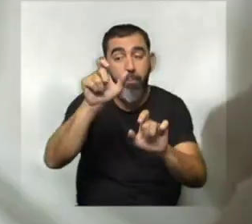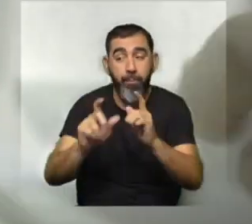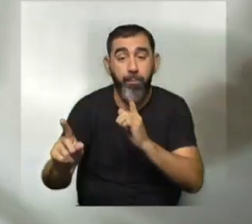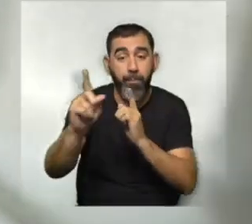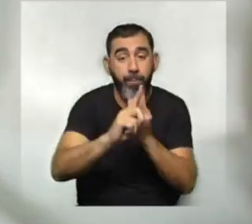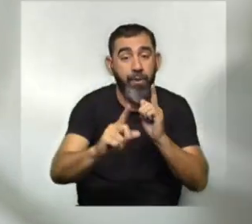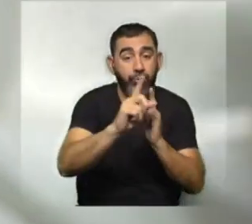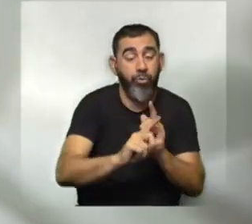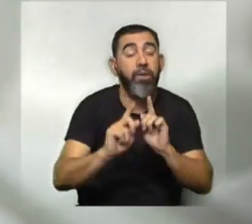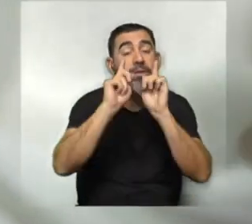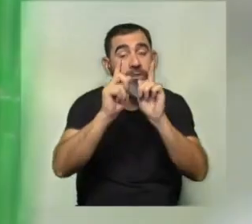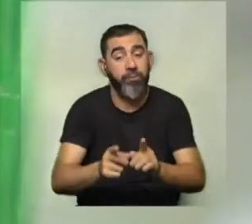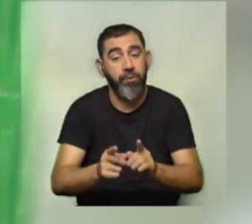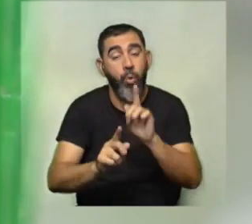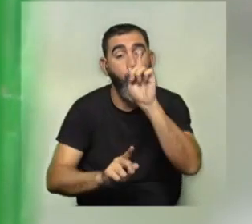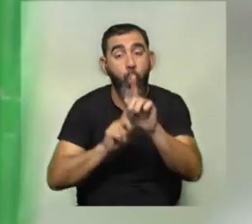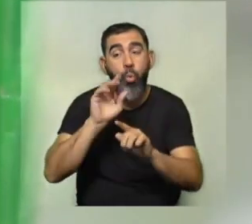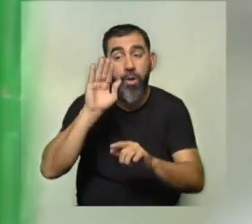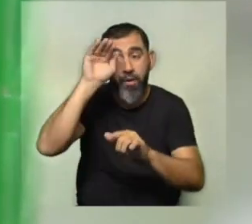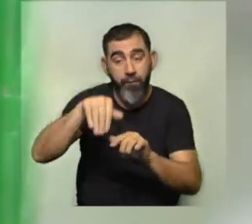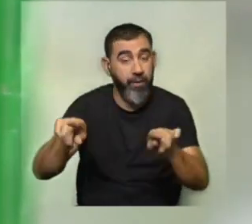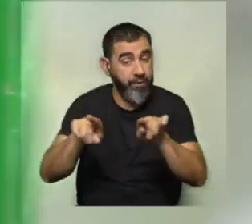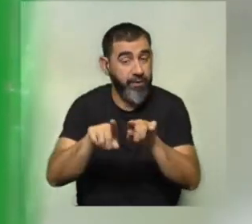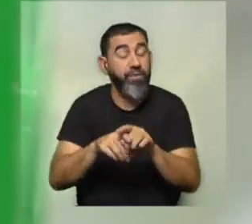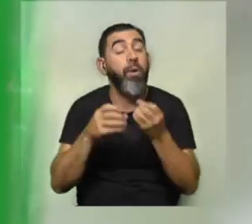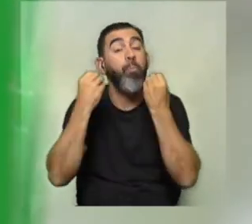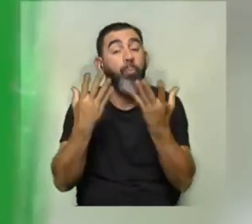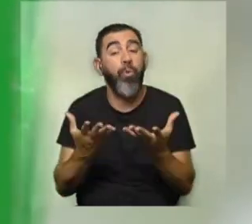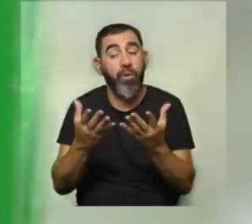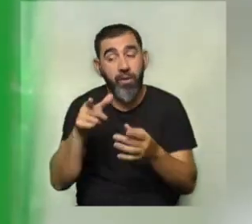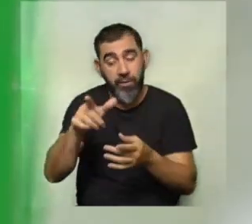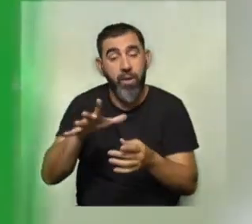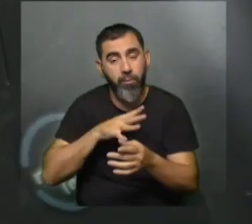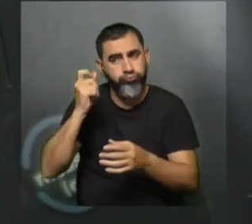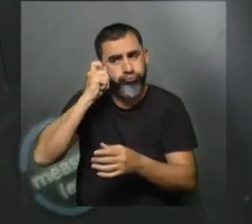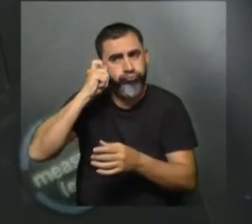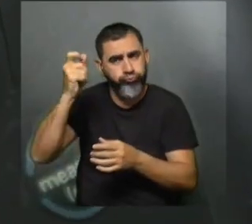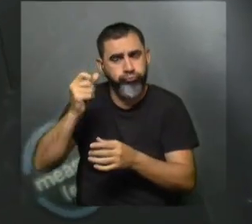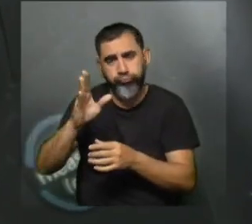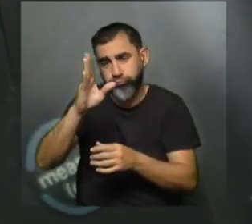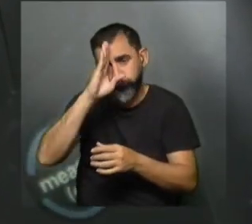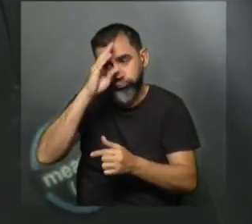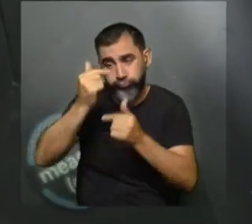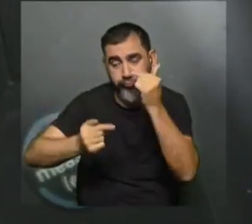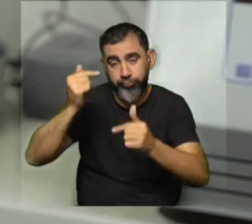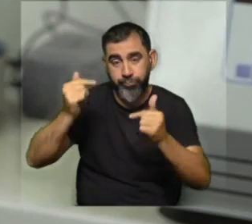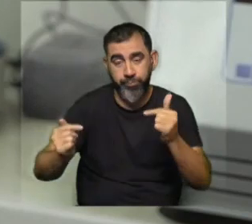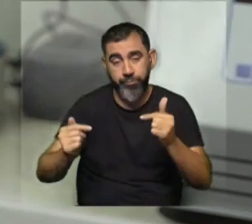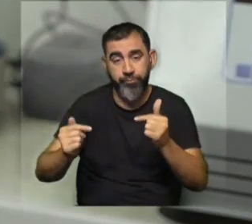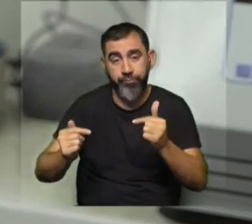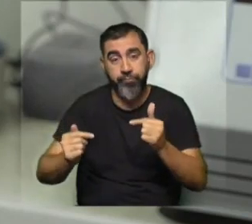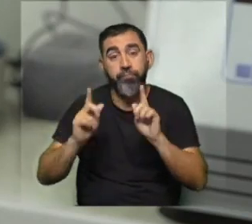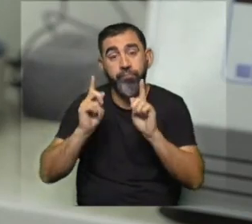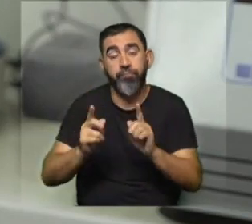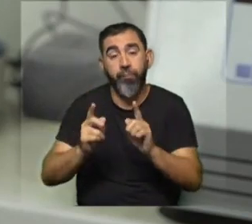atendida, sino también para la universidad misma, ya que es una fuente de conocimiento y de